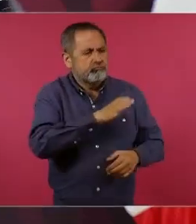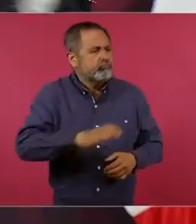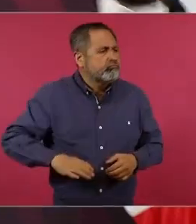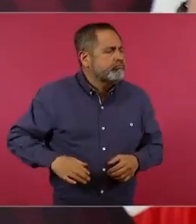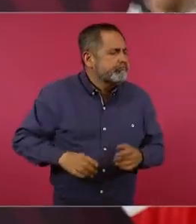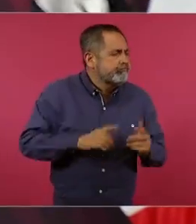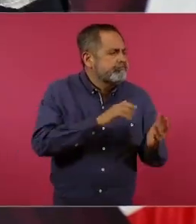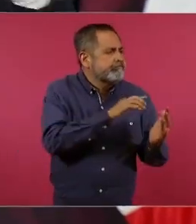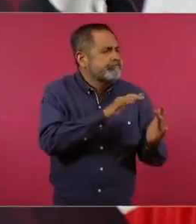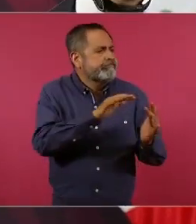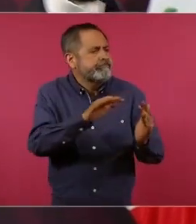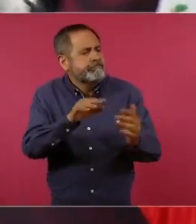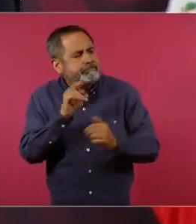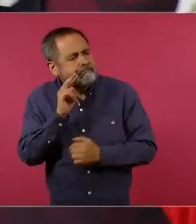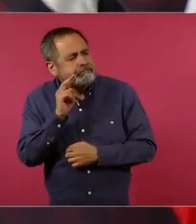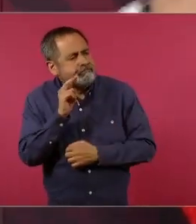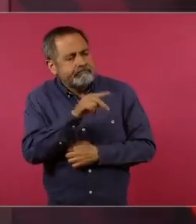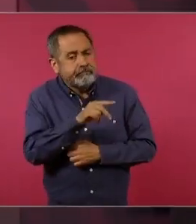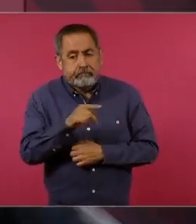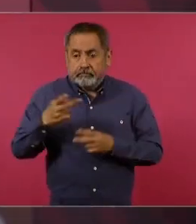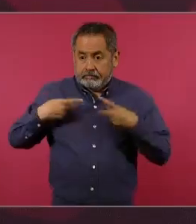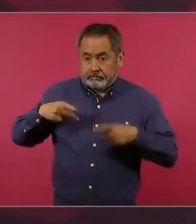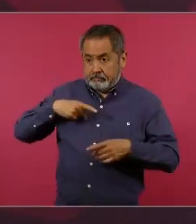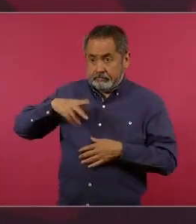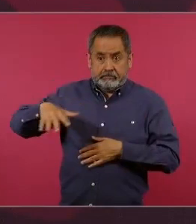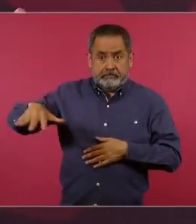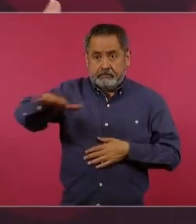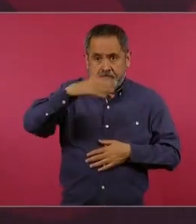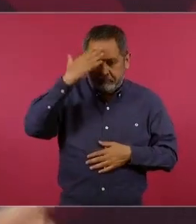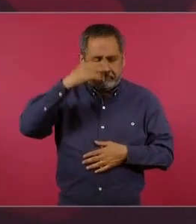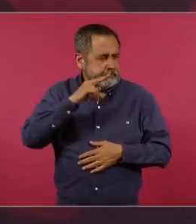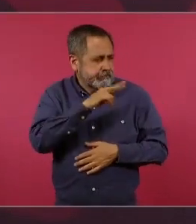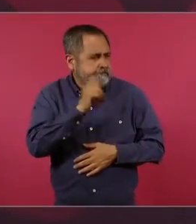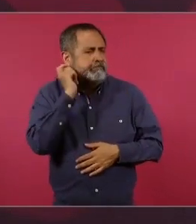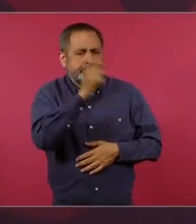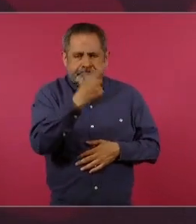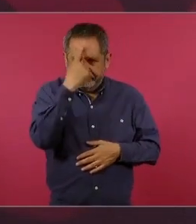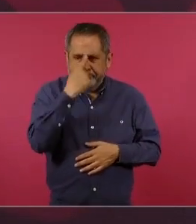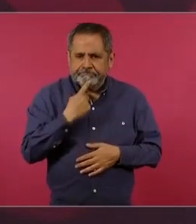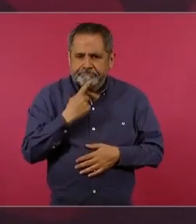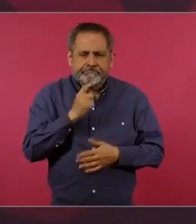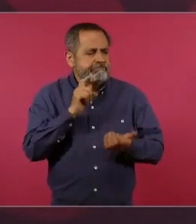Y que se conozca, que la gente sepa quiénes son.